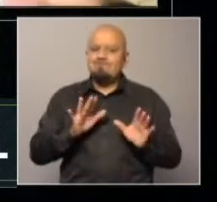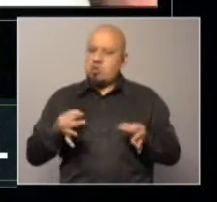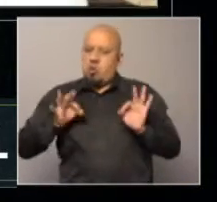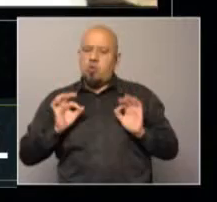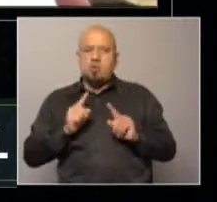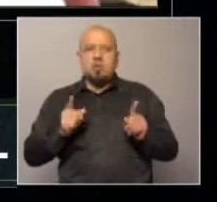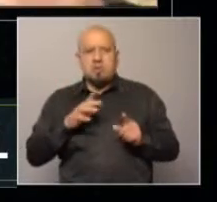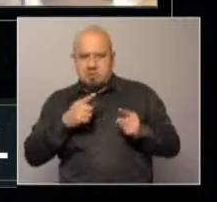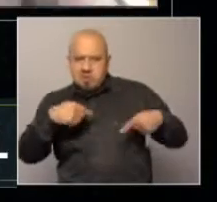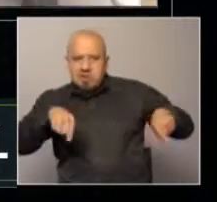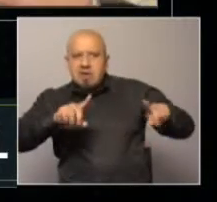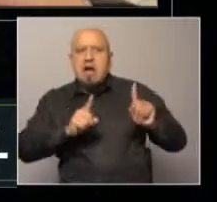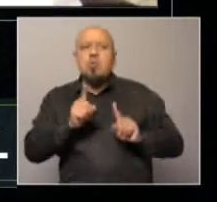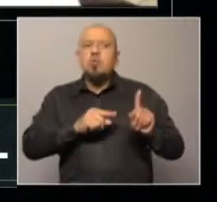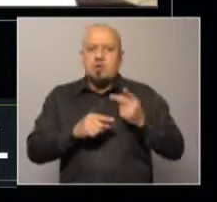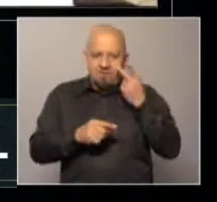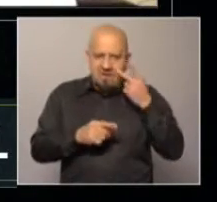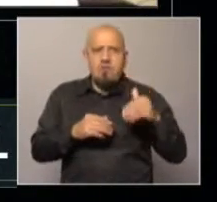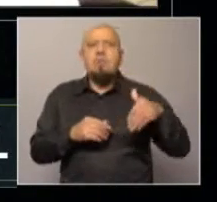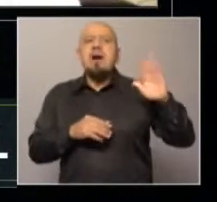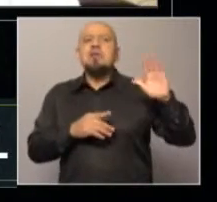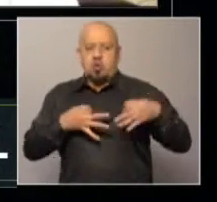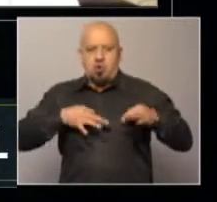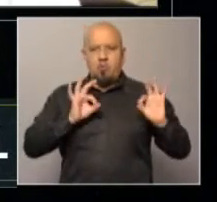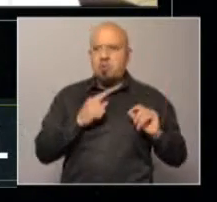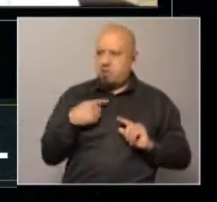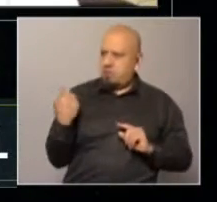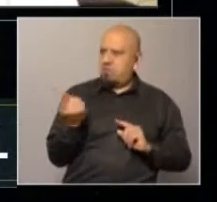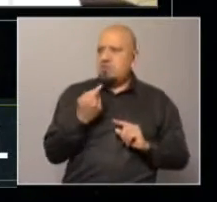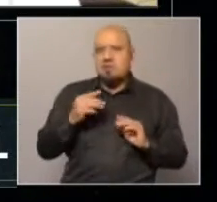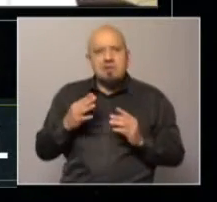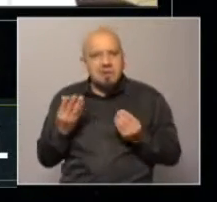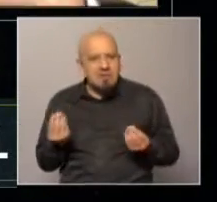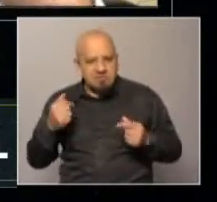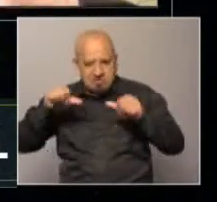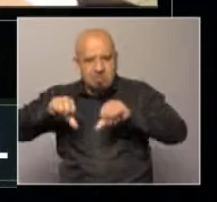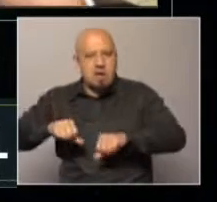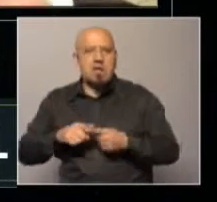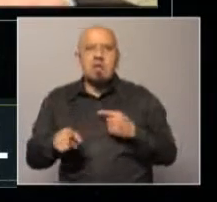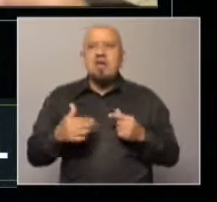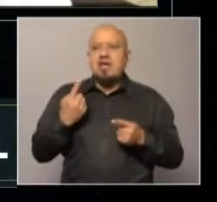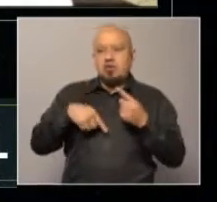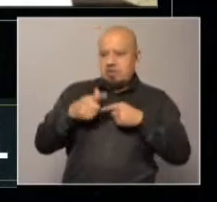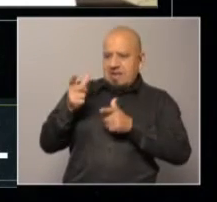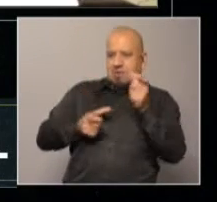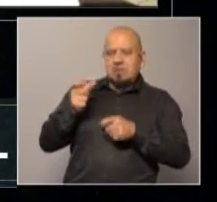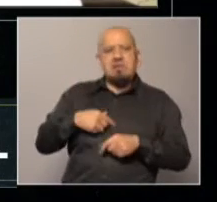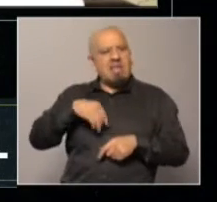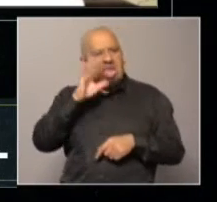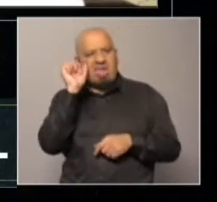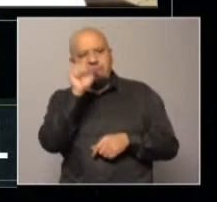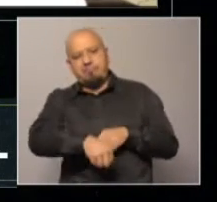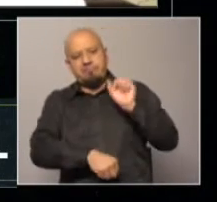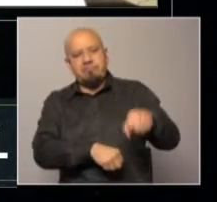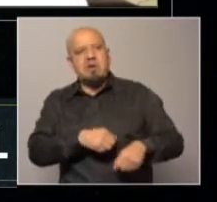el desencanto, con la salida de mucha gente de dejar de ir a votar, de sentir que todo esto era más o menos lo